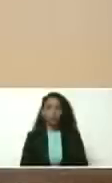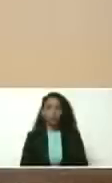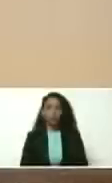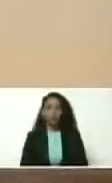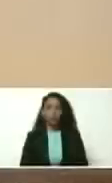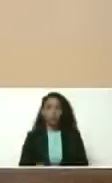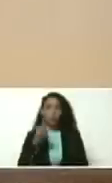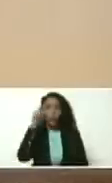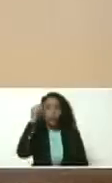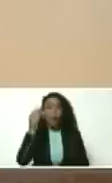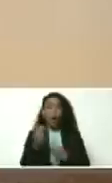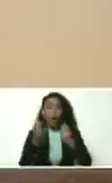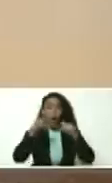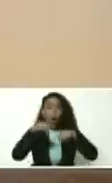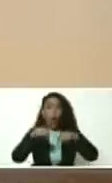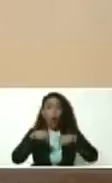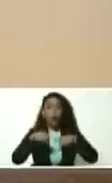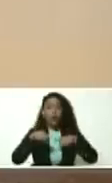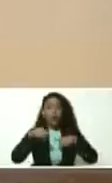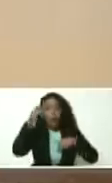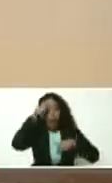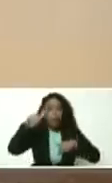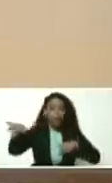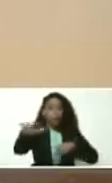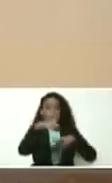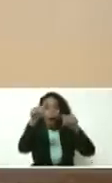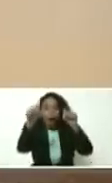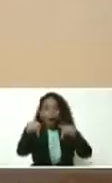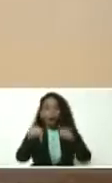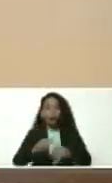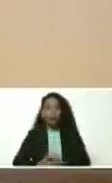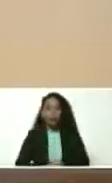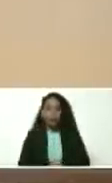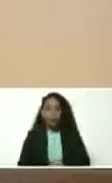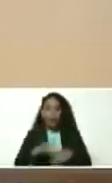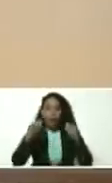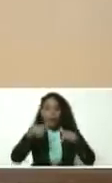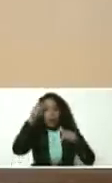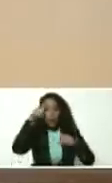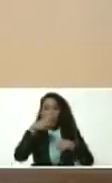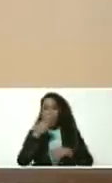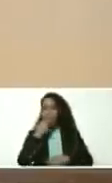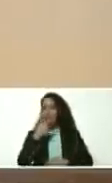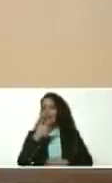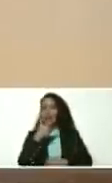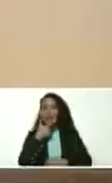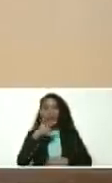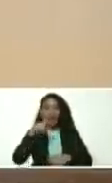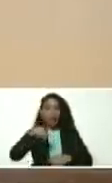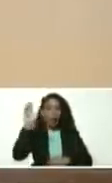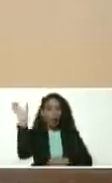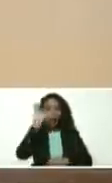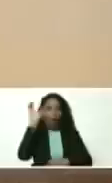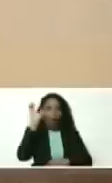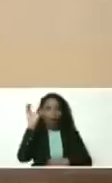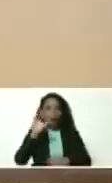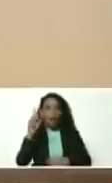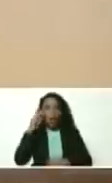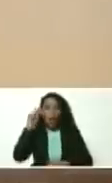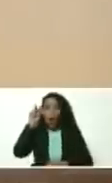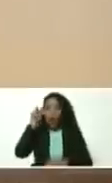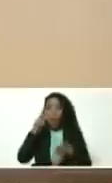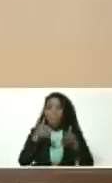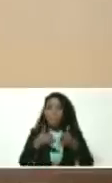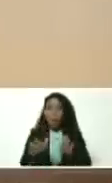un día como hoy en esta ciudad esta ciudad tan bella en nuestra ciudad de caracas lo vio nacer